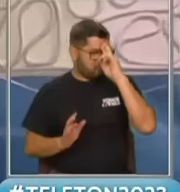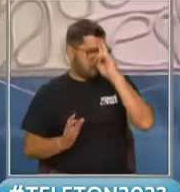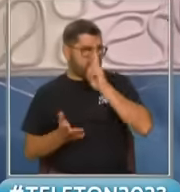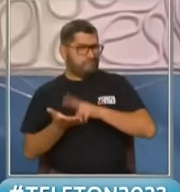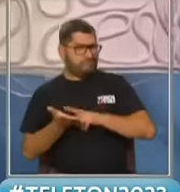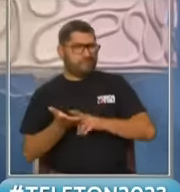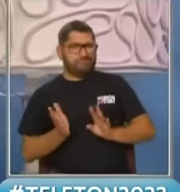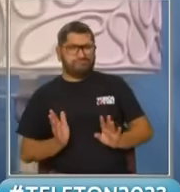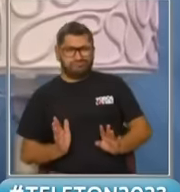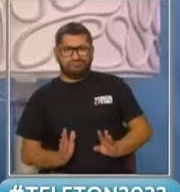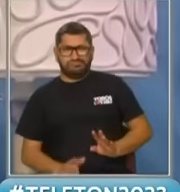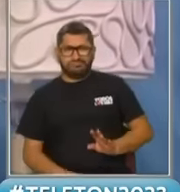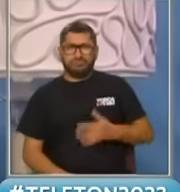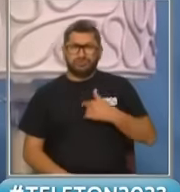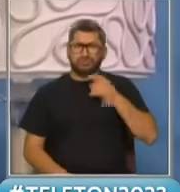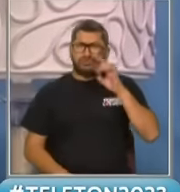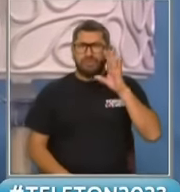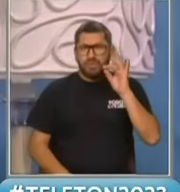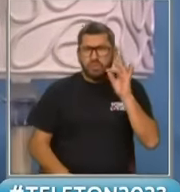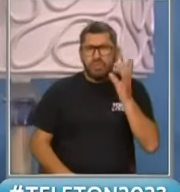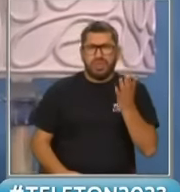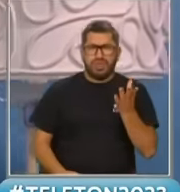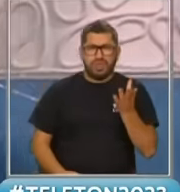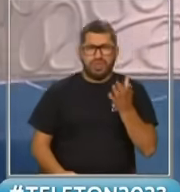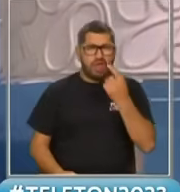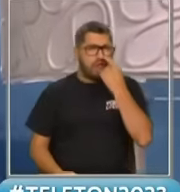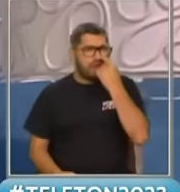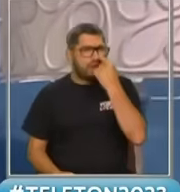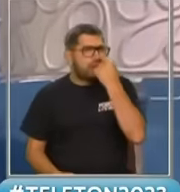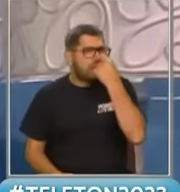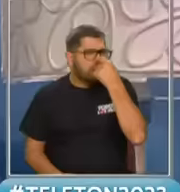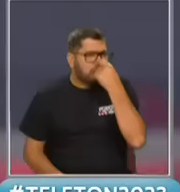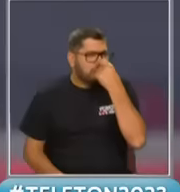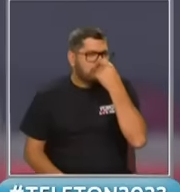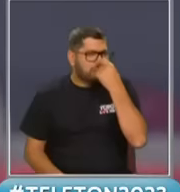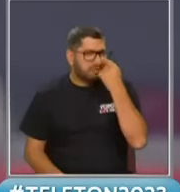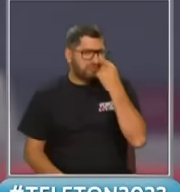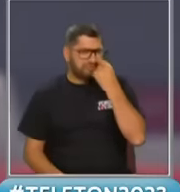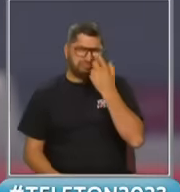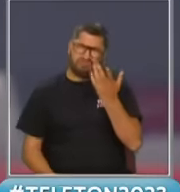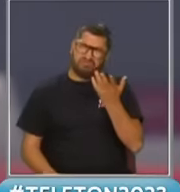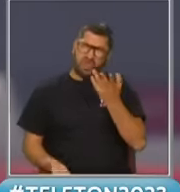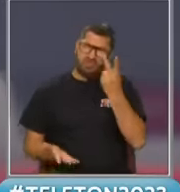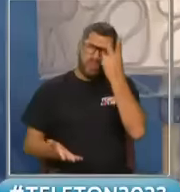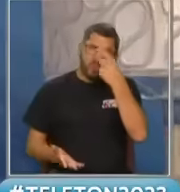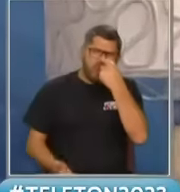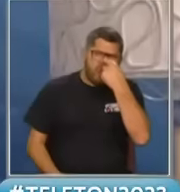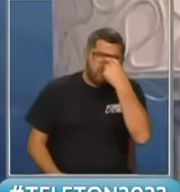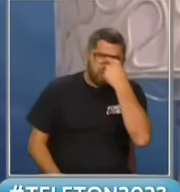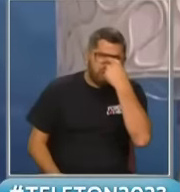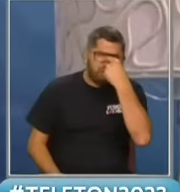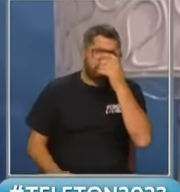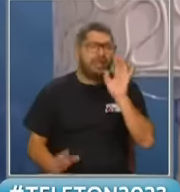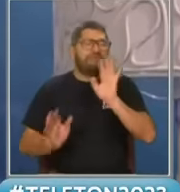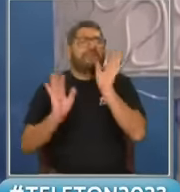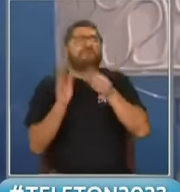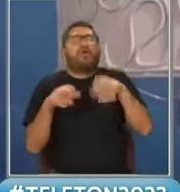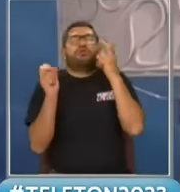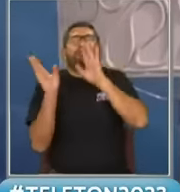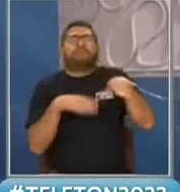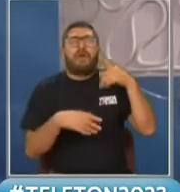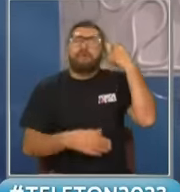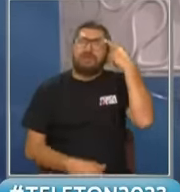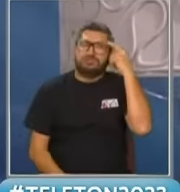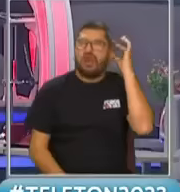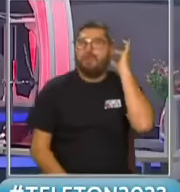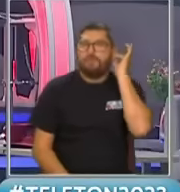me duelen las narices. ¿Qué tenéis dos narices, güey? Pero piercing en la oreja, piercing acá, piercing